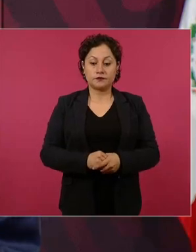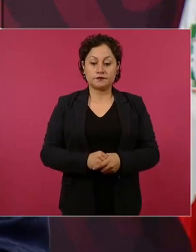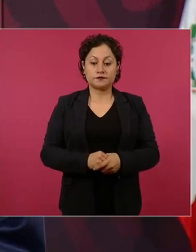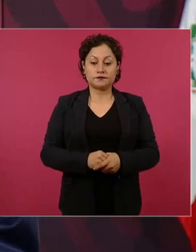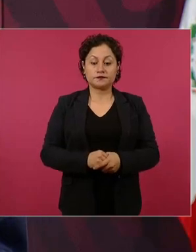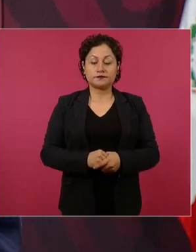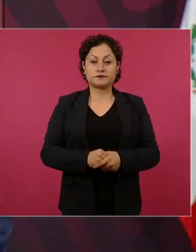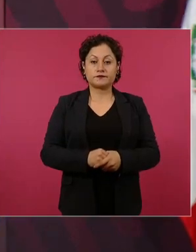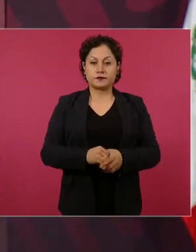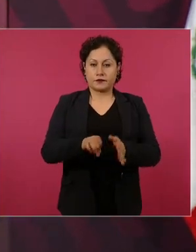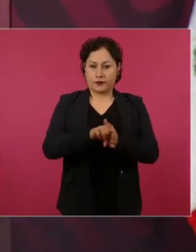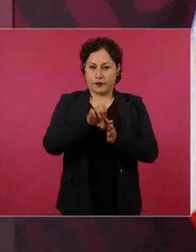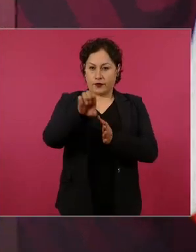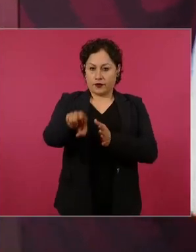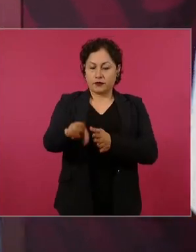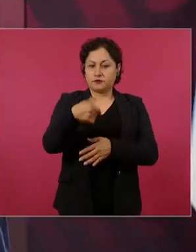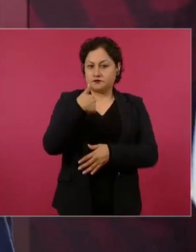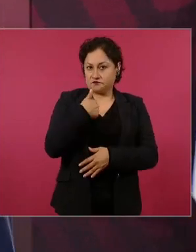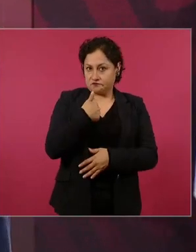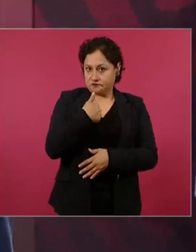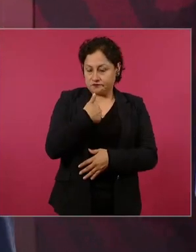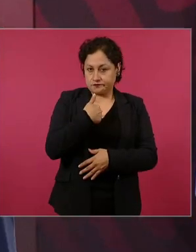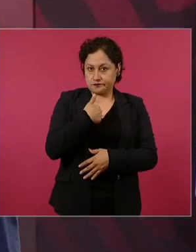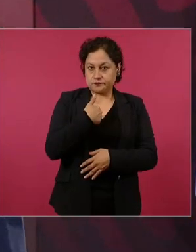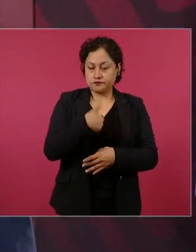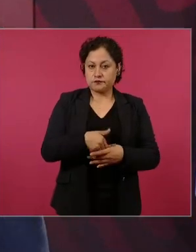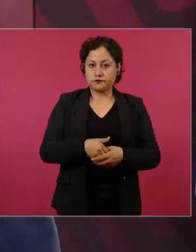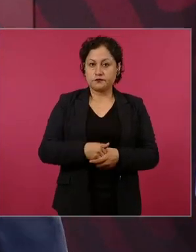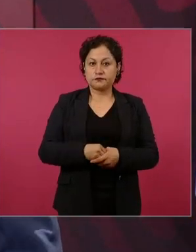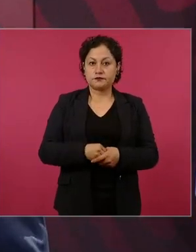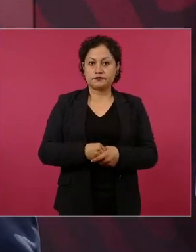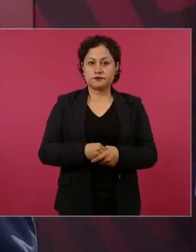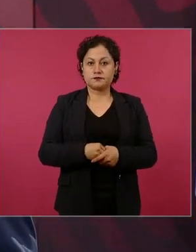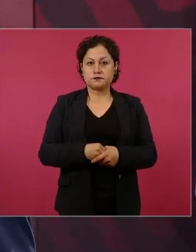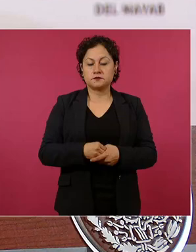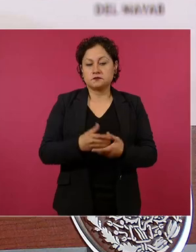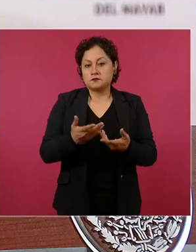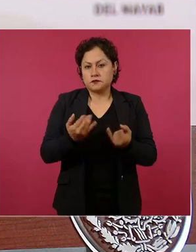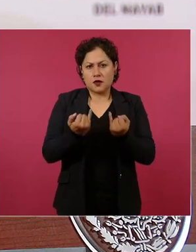Yo no sabía, como la mayoría de los